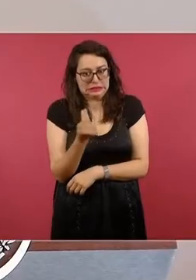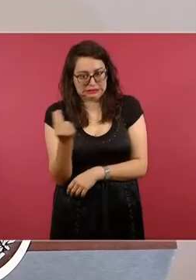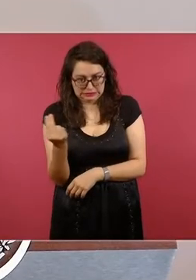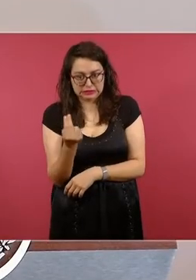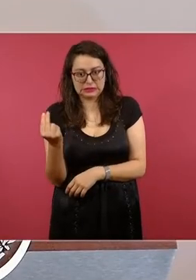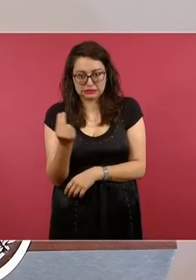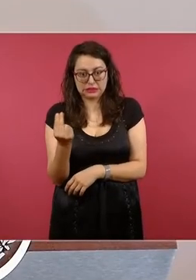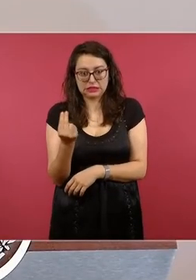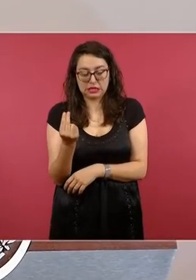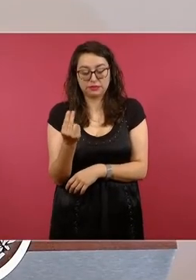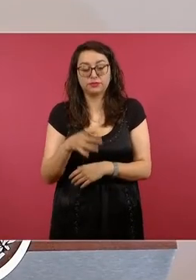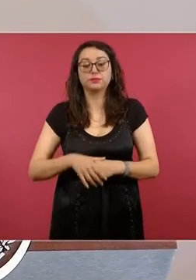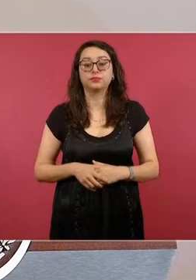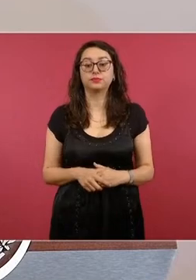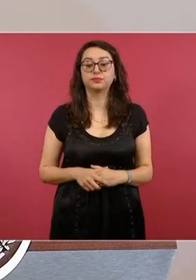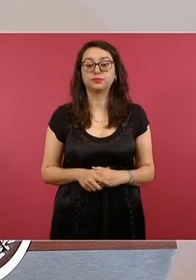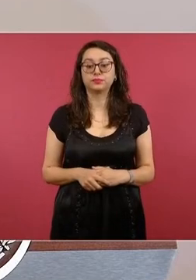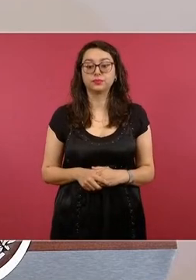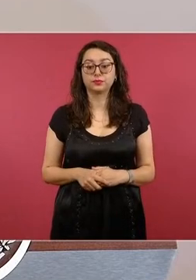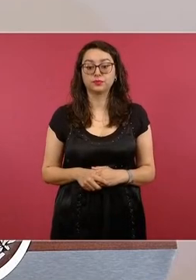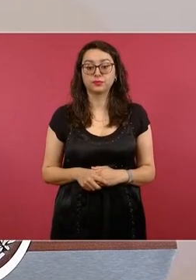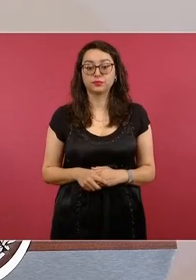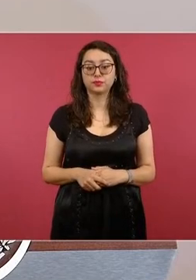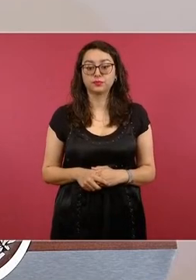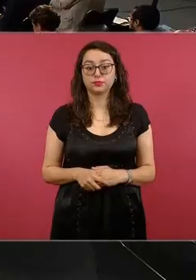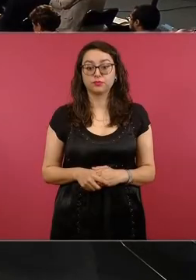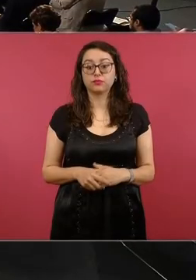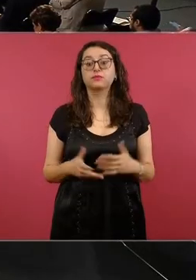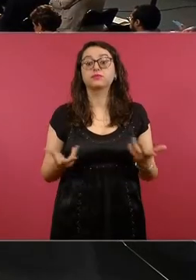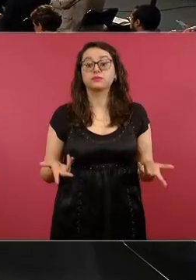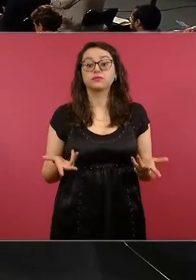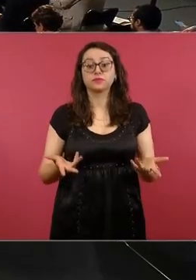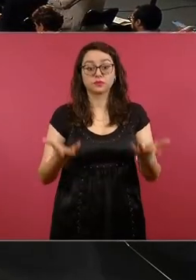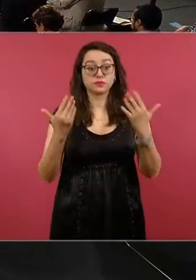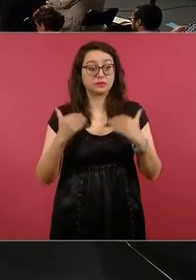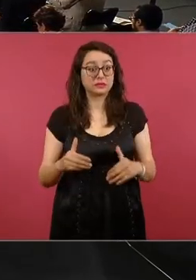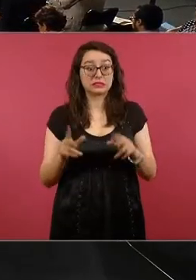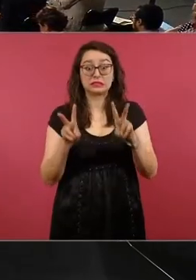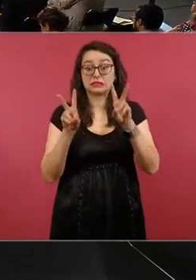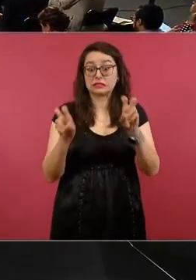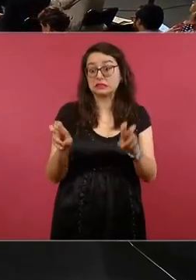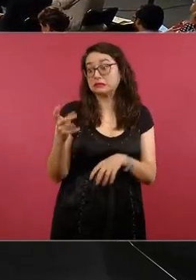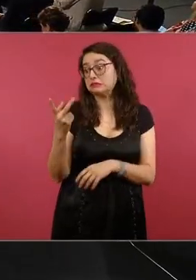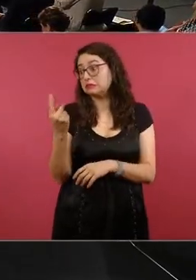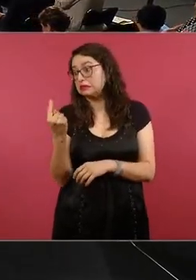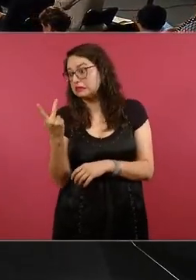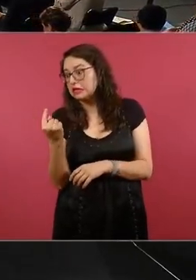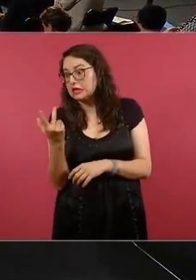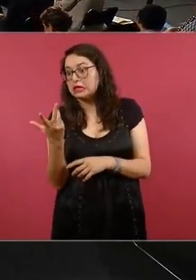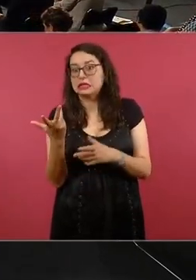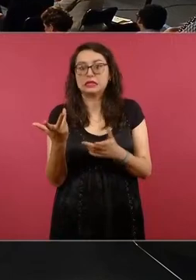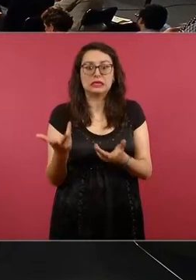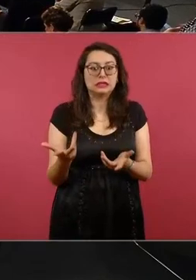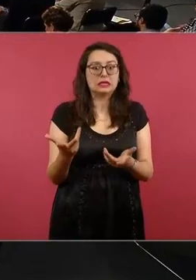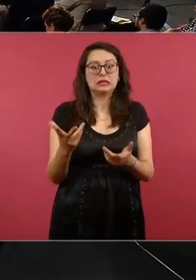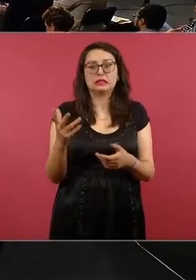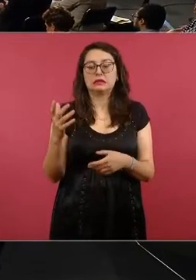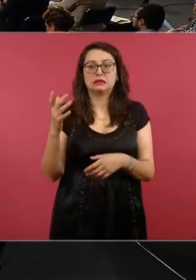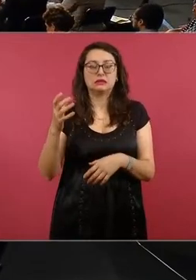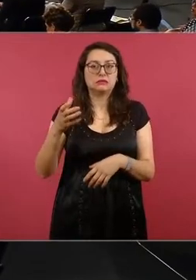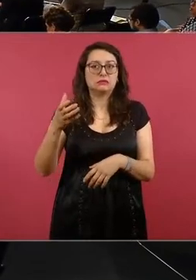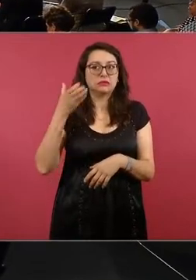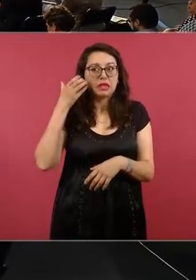un telescopio casero. En cuanto a este impacto, no sé, doctor, si usted quiere detallar